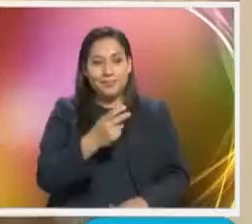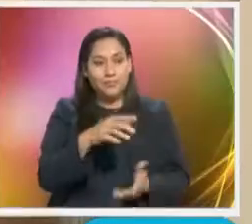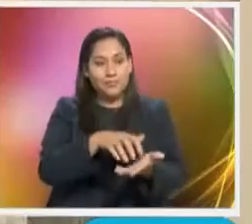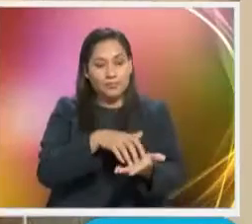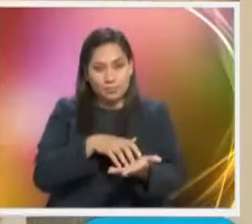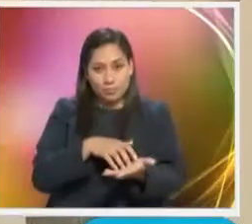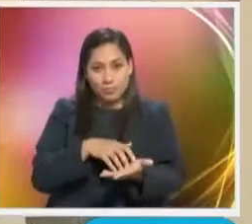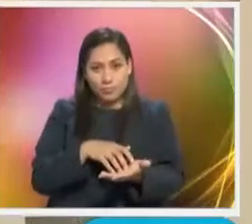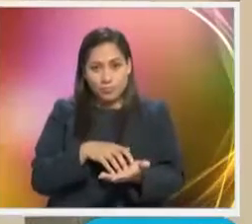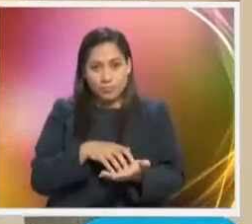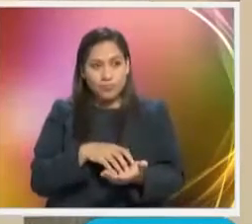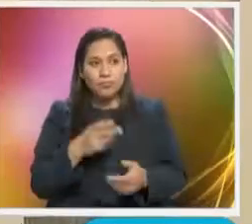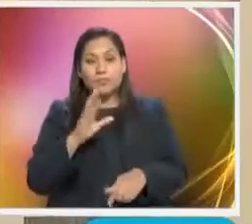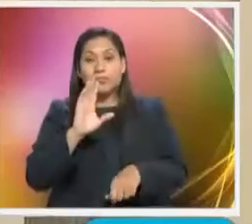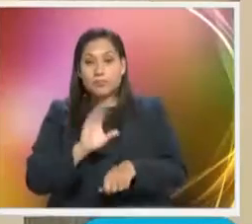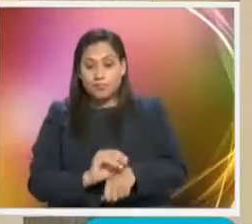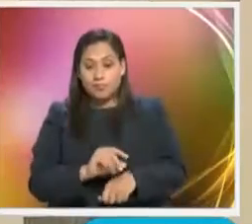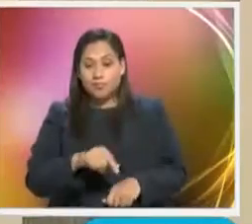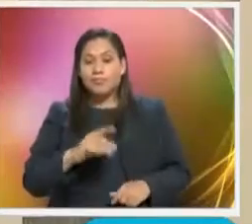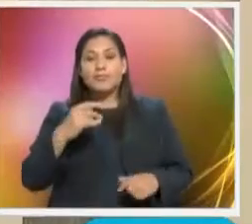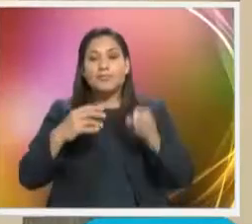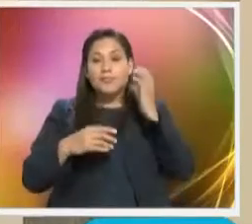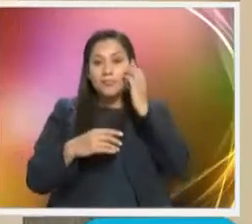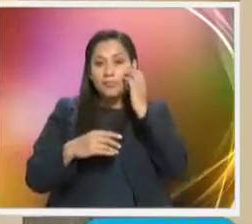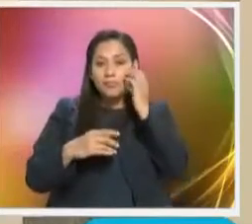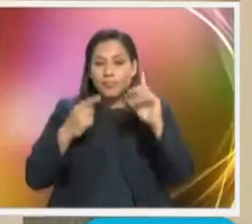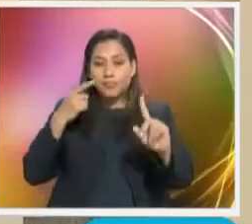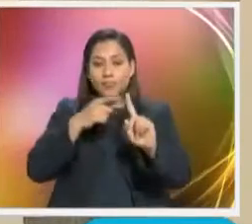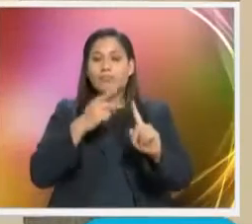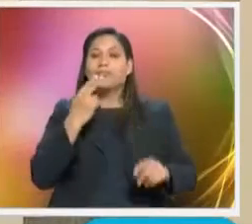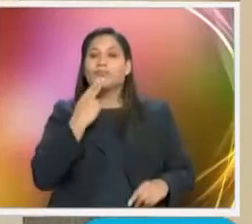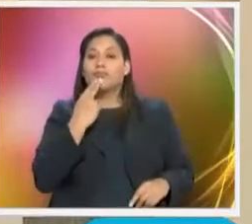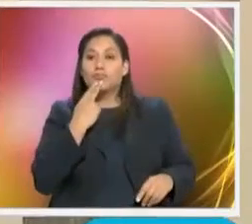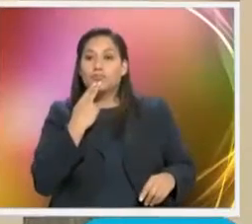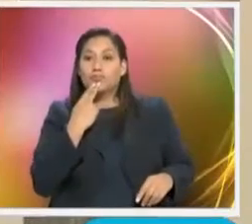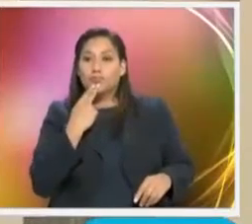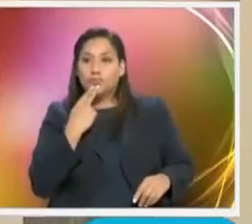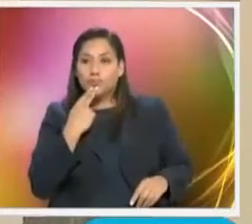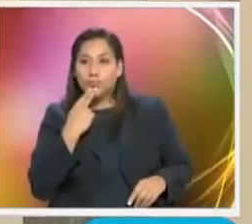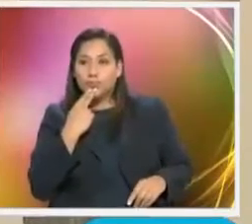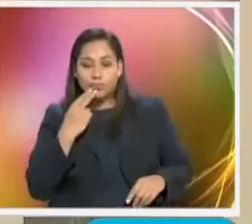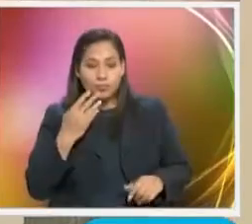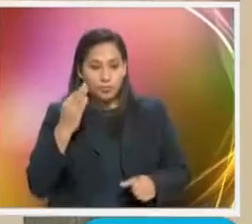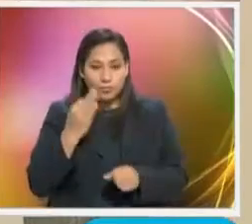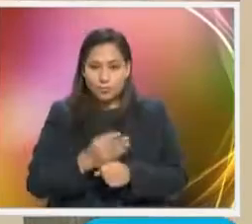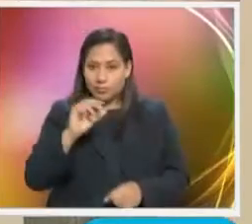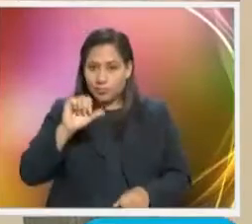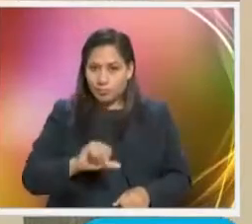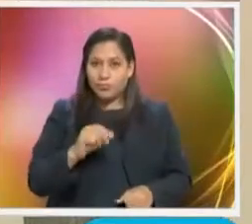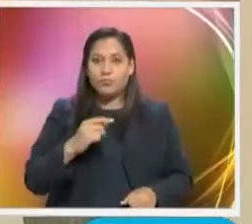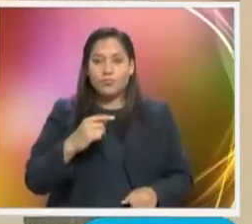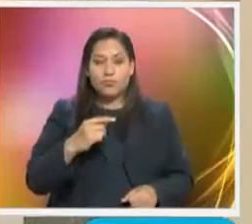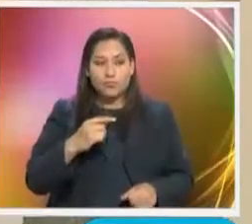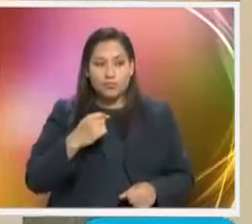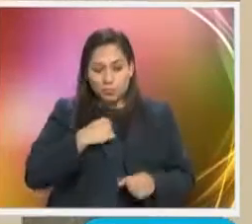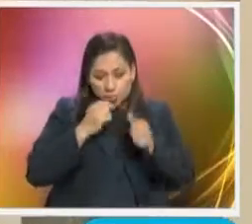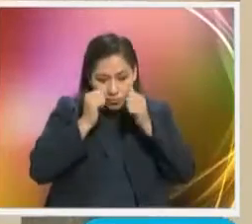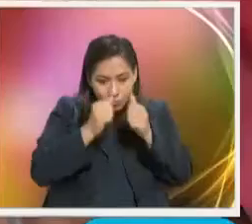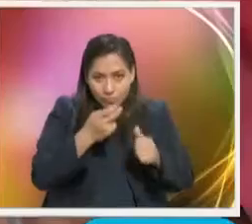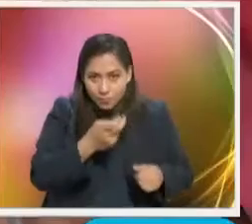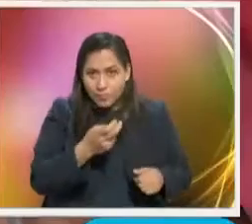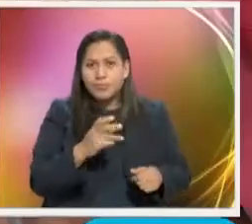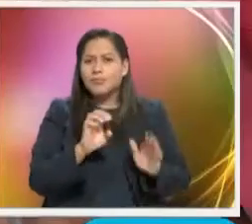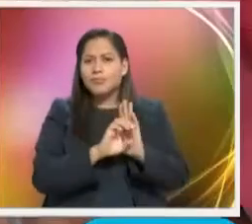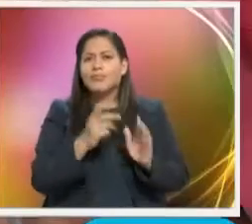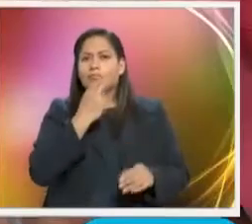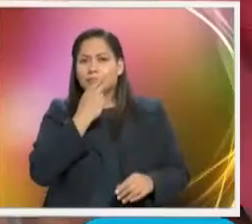ahorros lo que nos van a permitir es que el teléfono se enfoque en el uso del momento en el que yo lo Que estoy... esté concentrado en eso. Sí, exactamente. ¿Qué nos